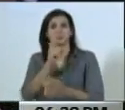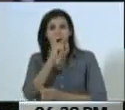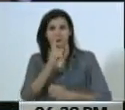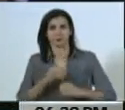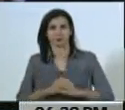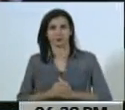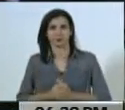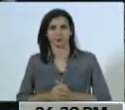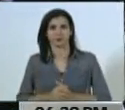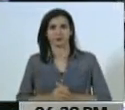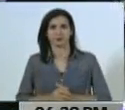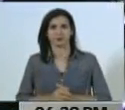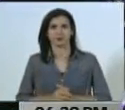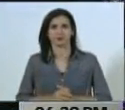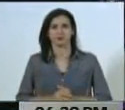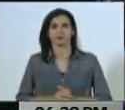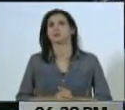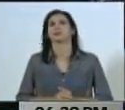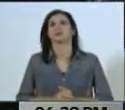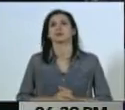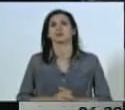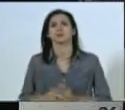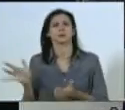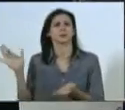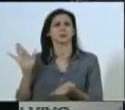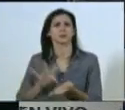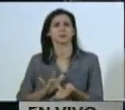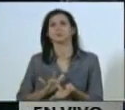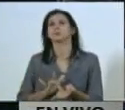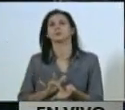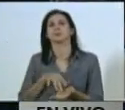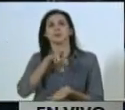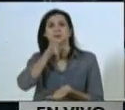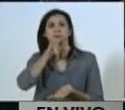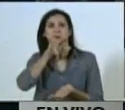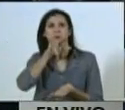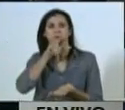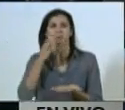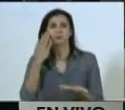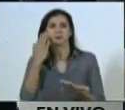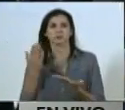Unlike when I came here in November of